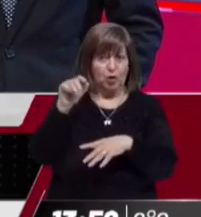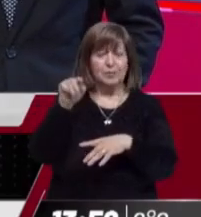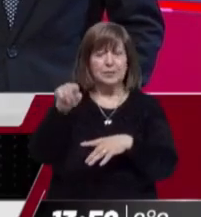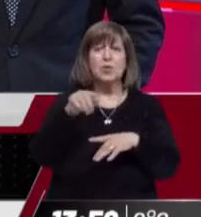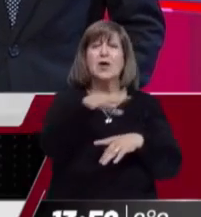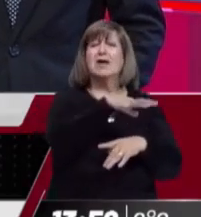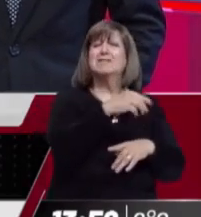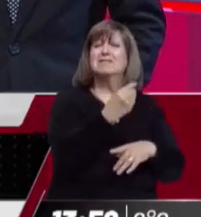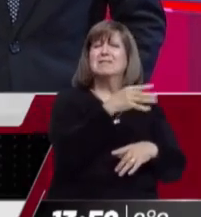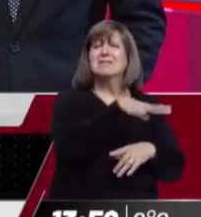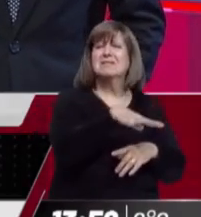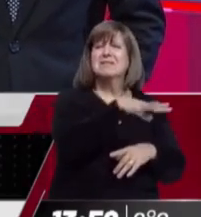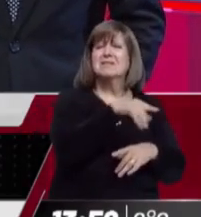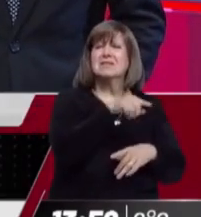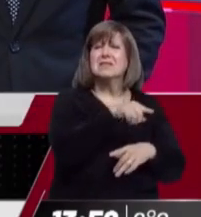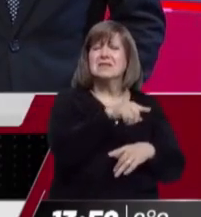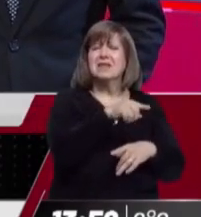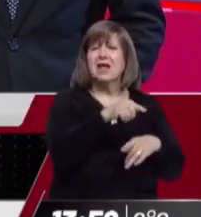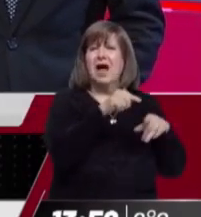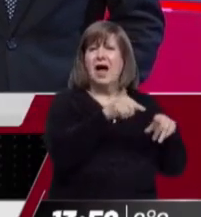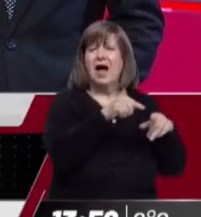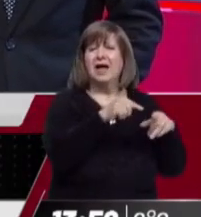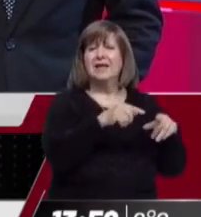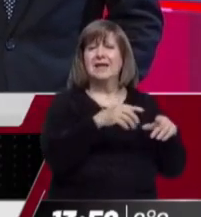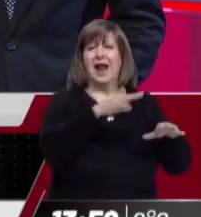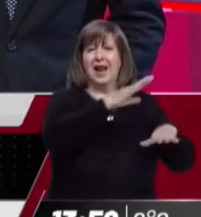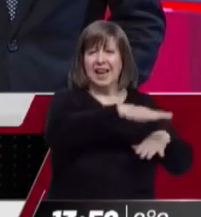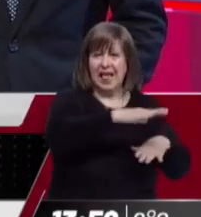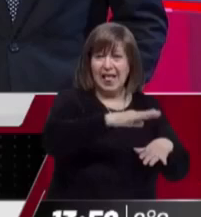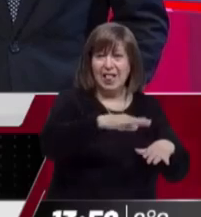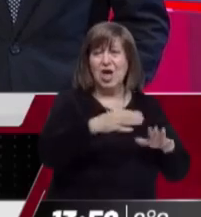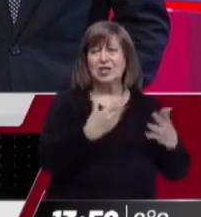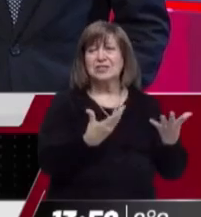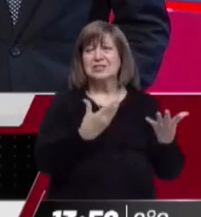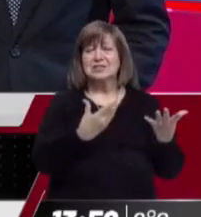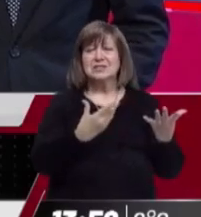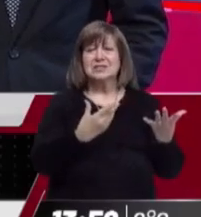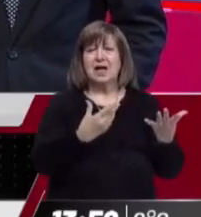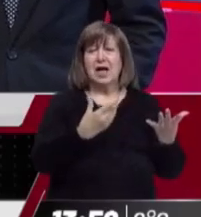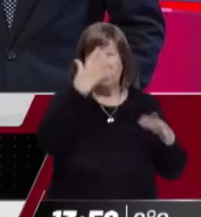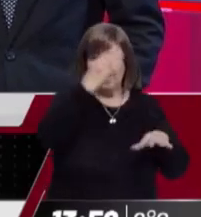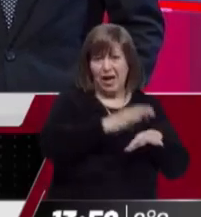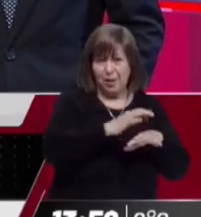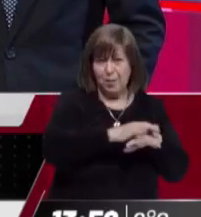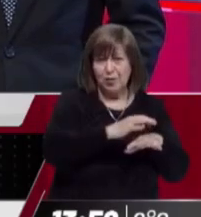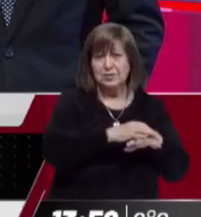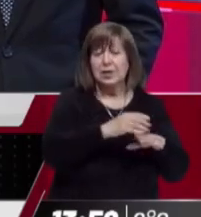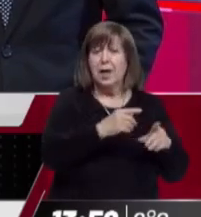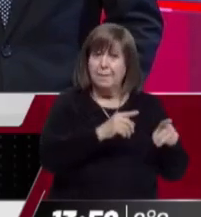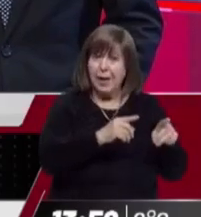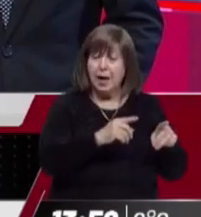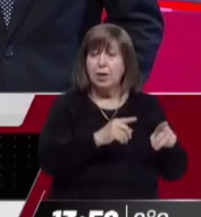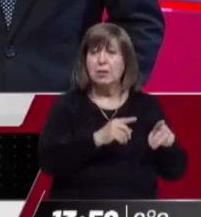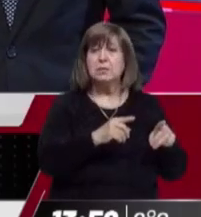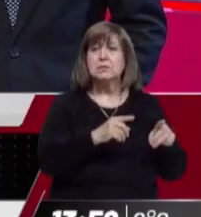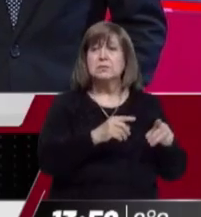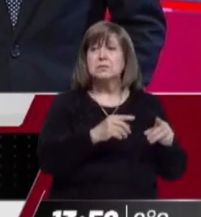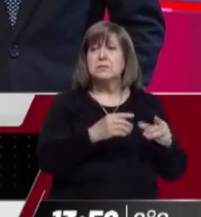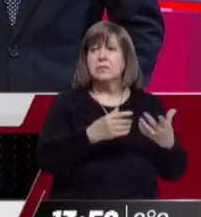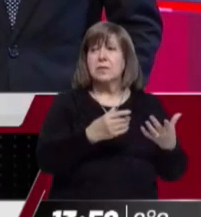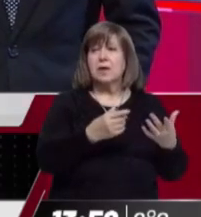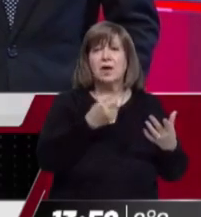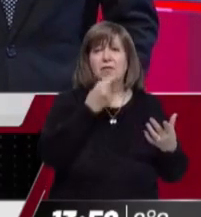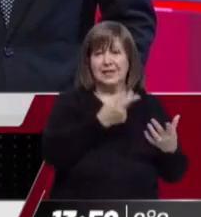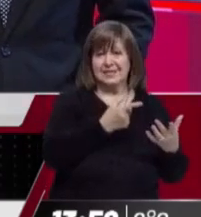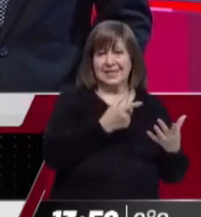esta zona específicamente, se atienden situaciones de baja complejidad. Claro. Las de alta complejidad son derivadas inmediatamente al Noti y al Lago